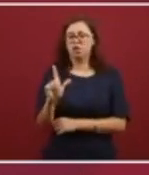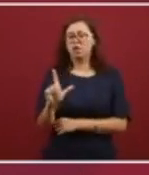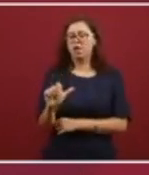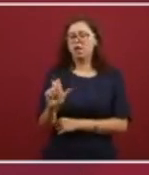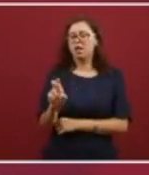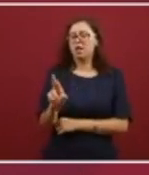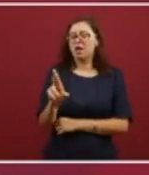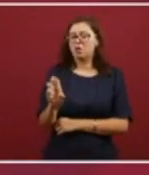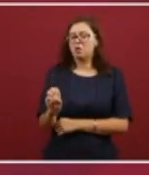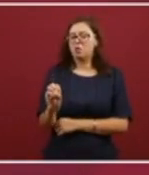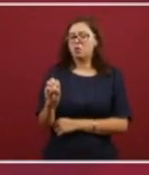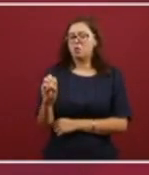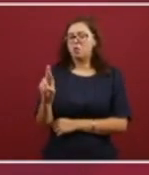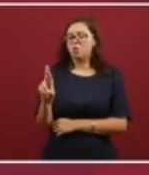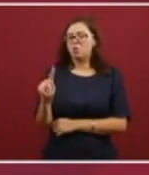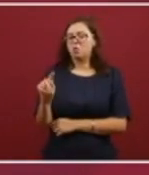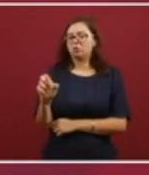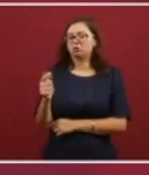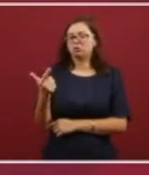que era